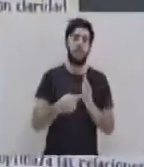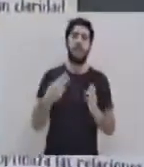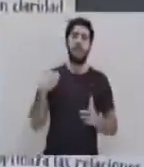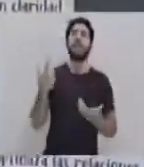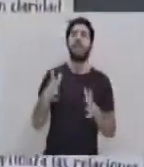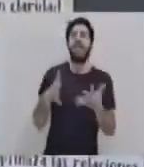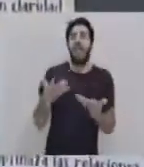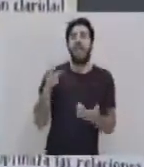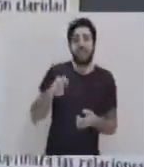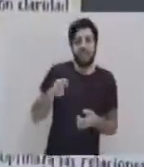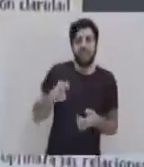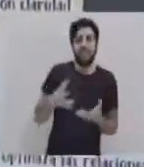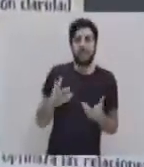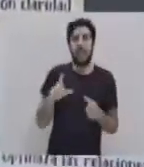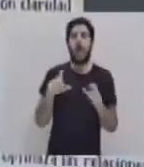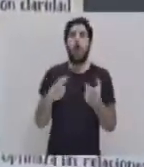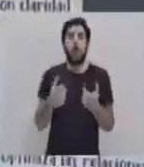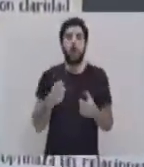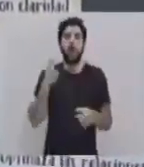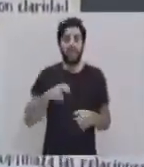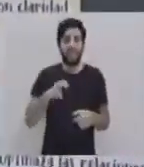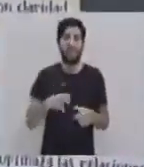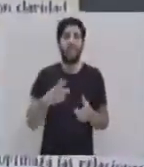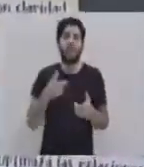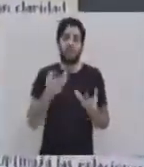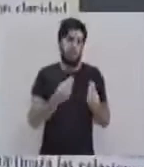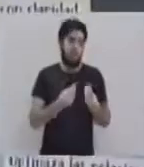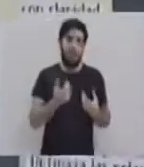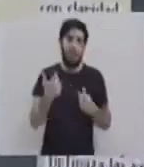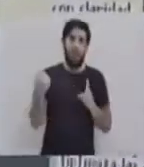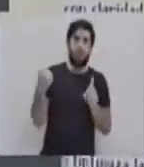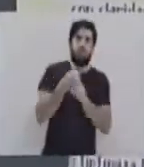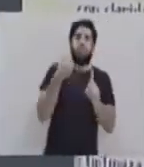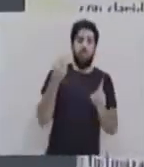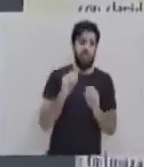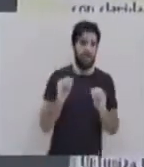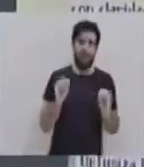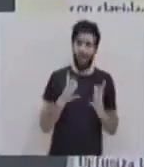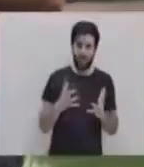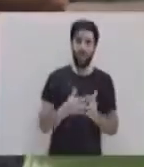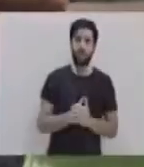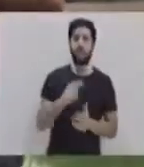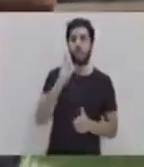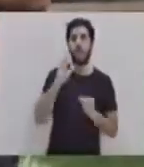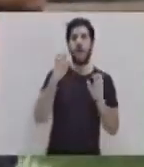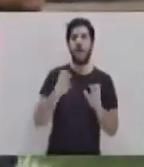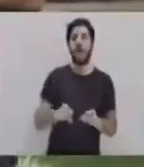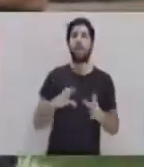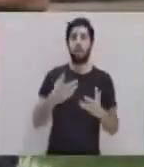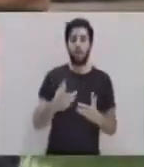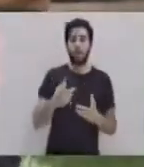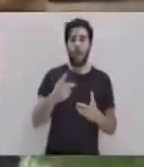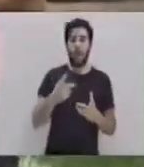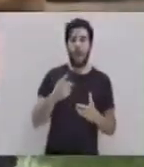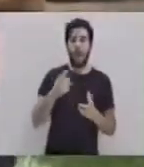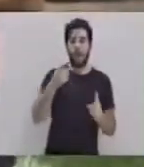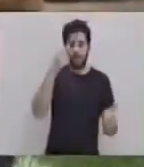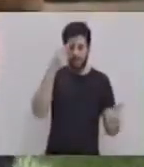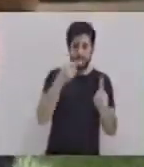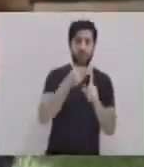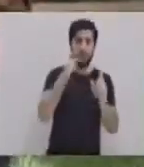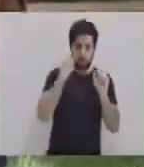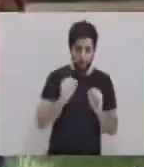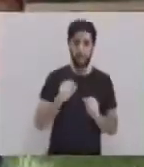qué es lo que necesita, qué es lo que desea y qué es lo que piensa, sin temor a ser atacada. Es decir, que una persona asertiva